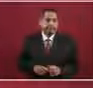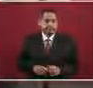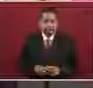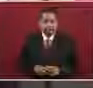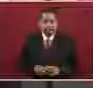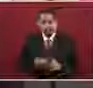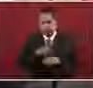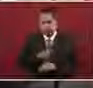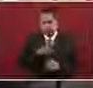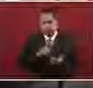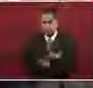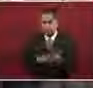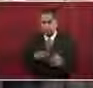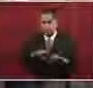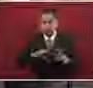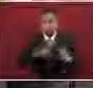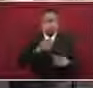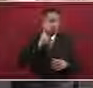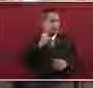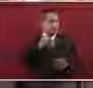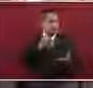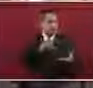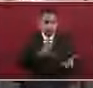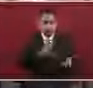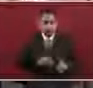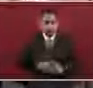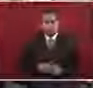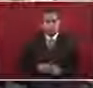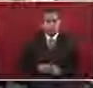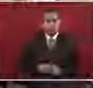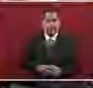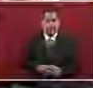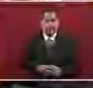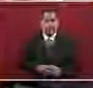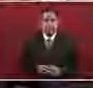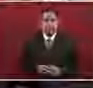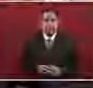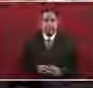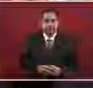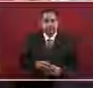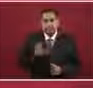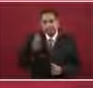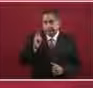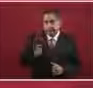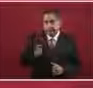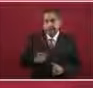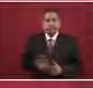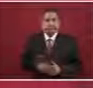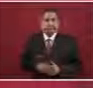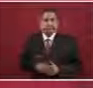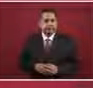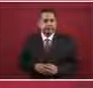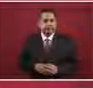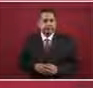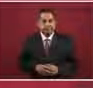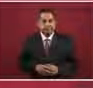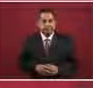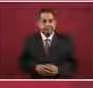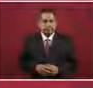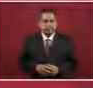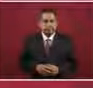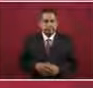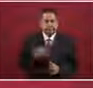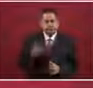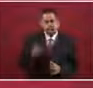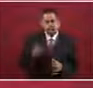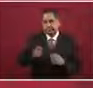en el caso del Poder Legislativo. Es decir, que